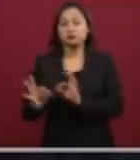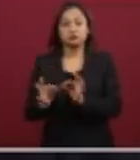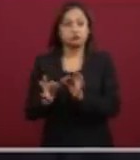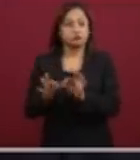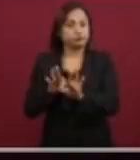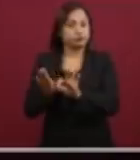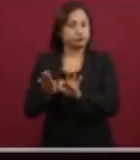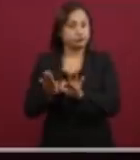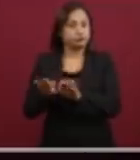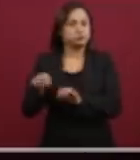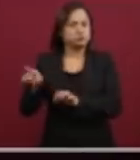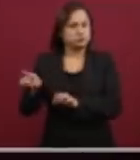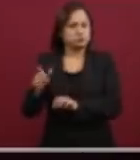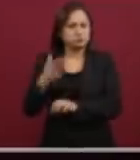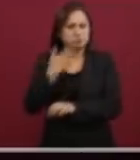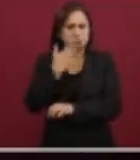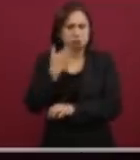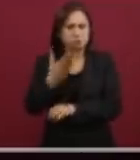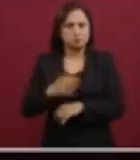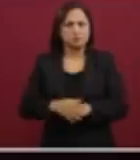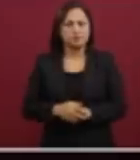Electricidad.